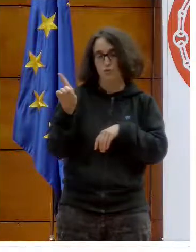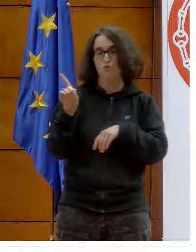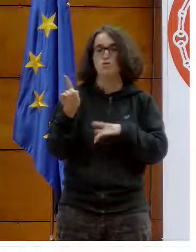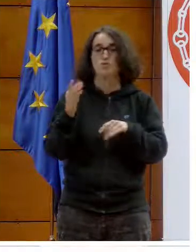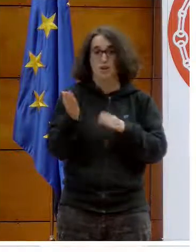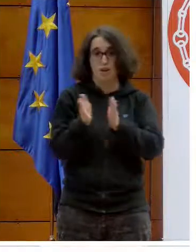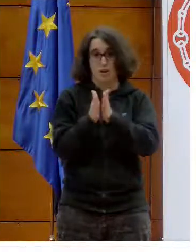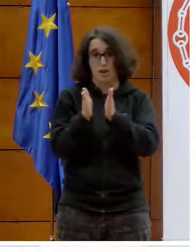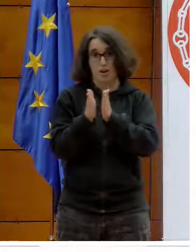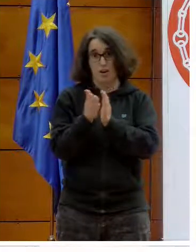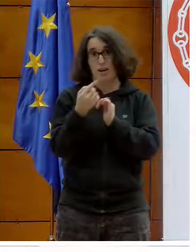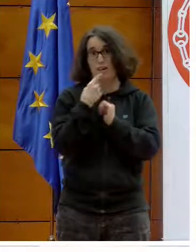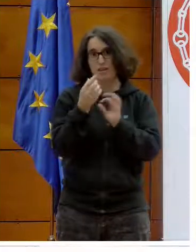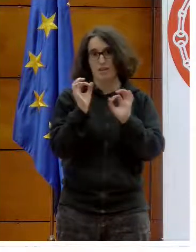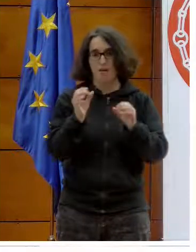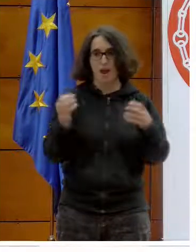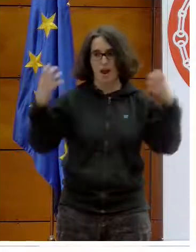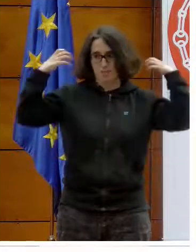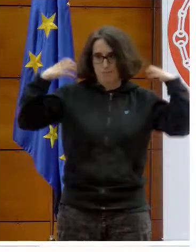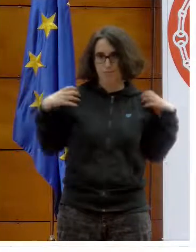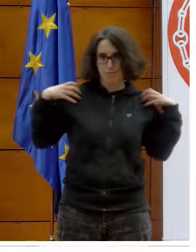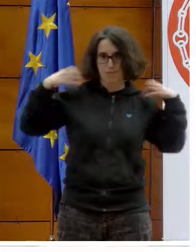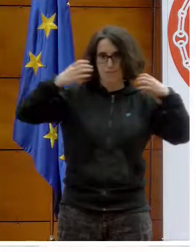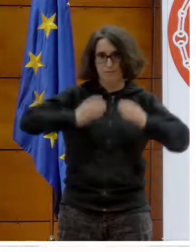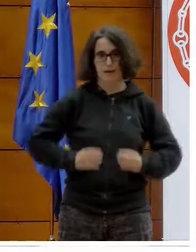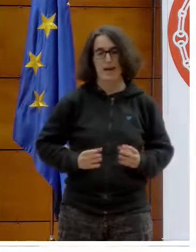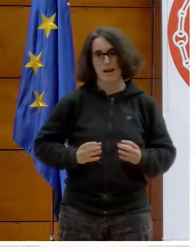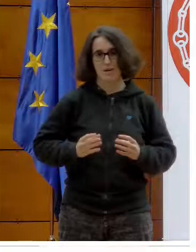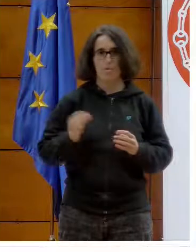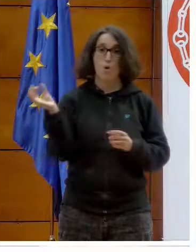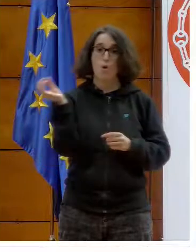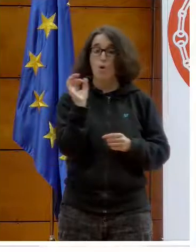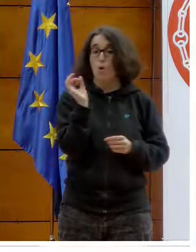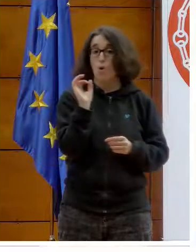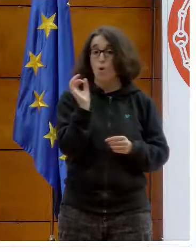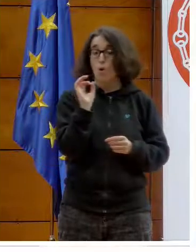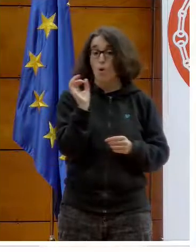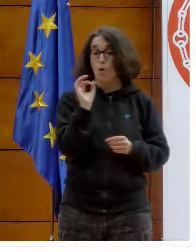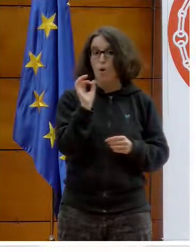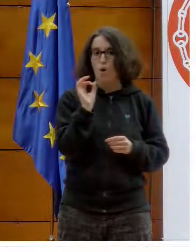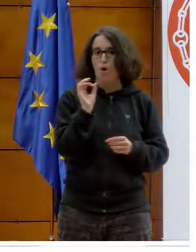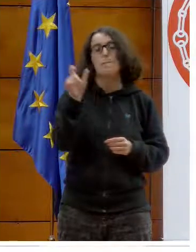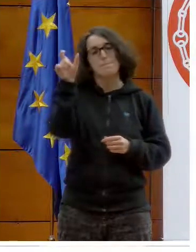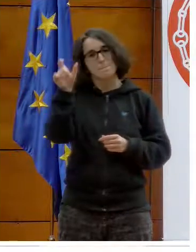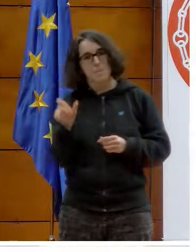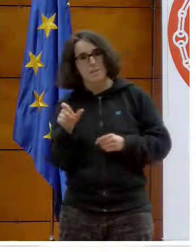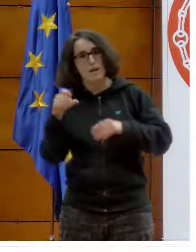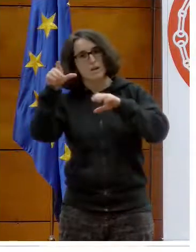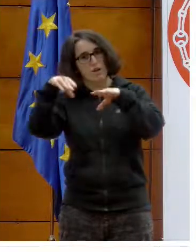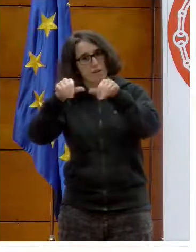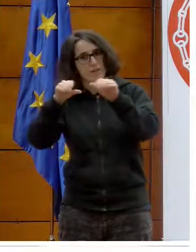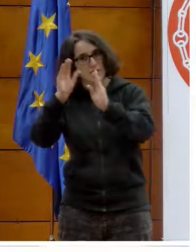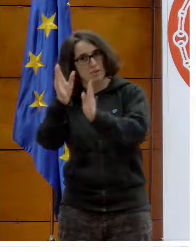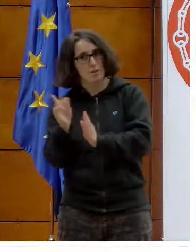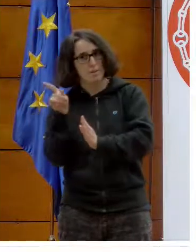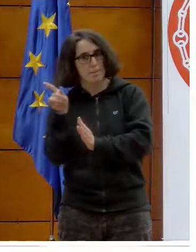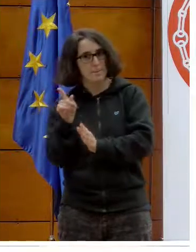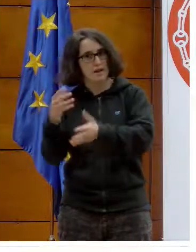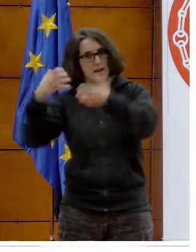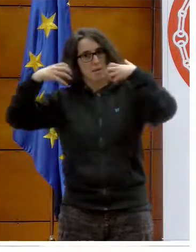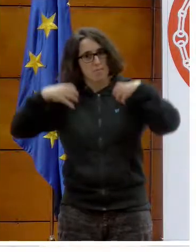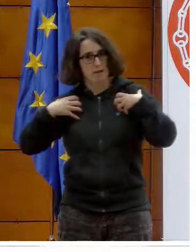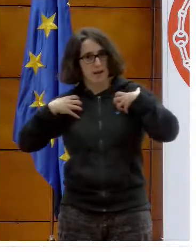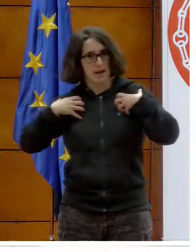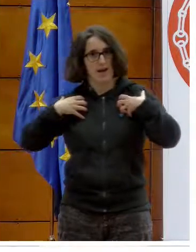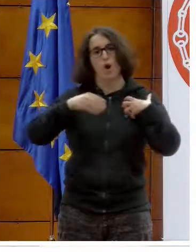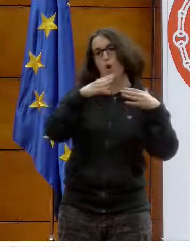compañera, si vamos a colocar el equipo o utilizar el equipo del fisioterapeuta. Todo esto lo decidiremos antes de entrar en